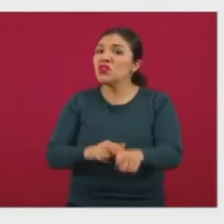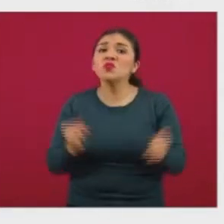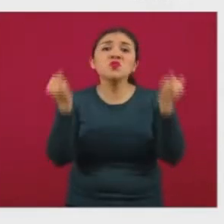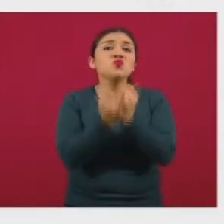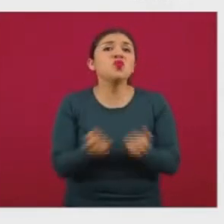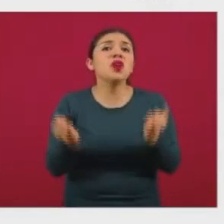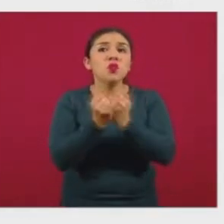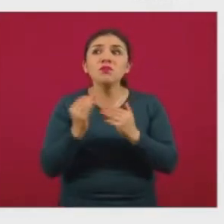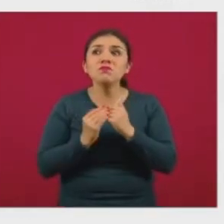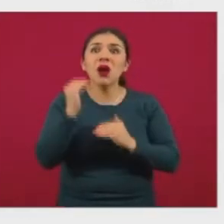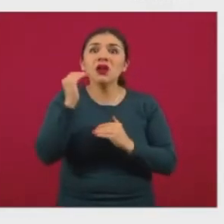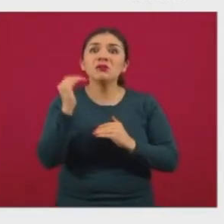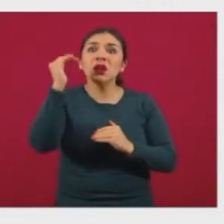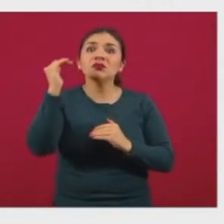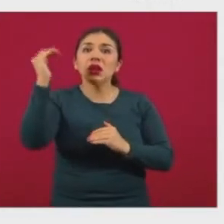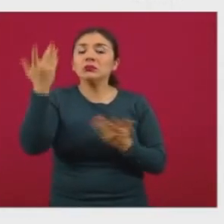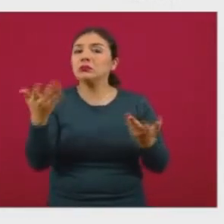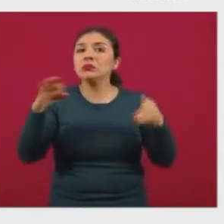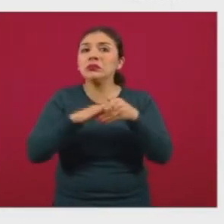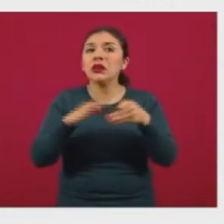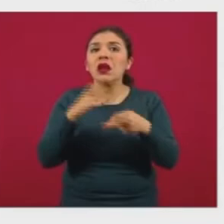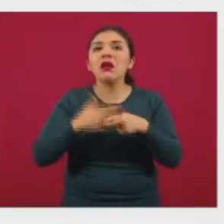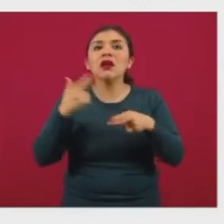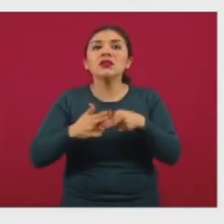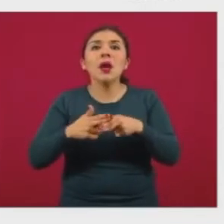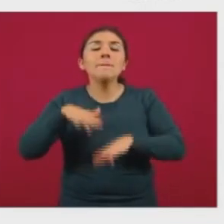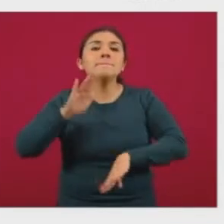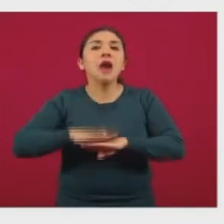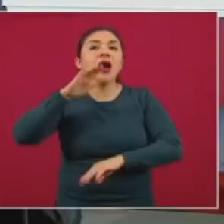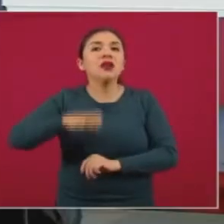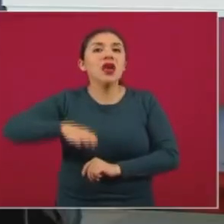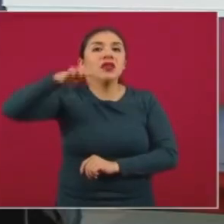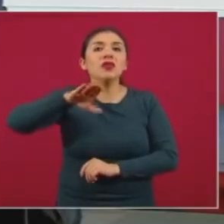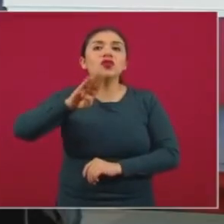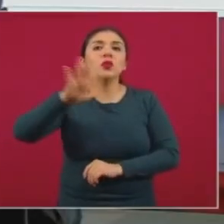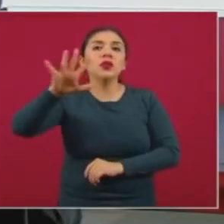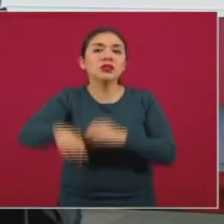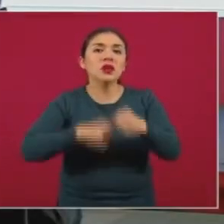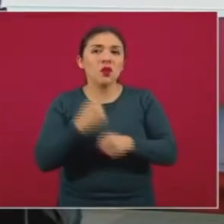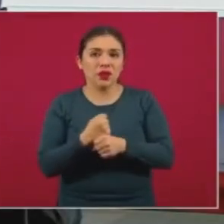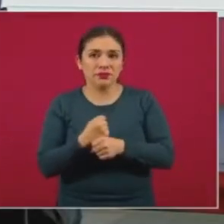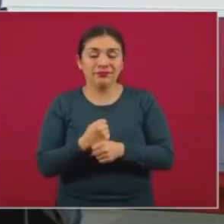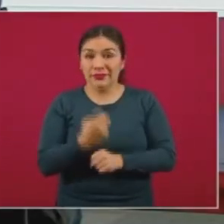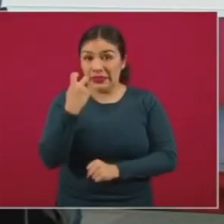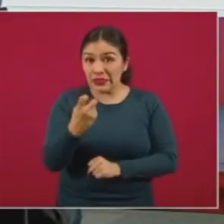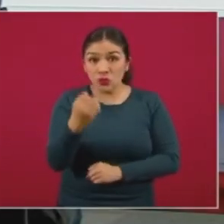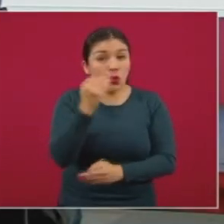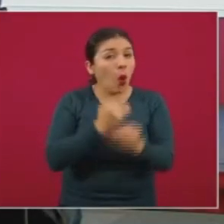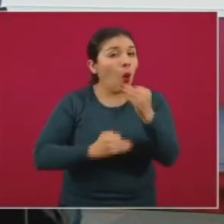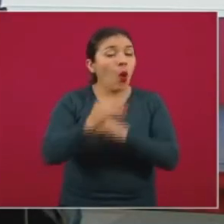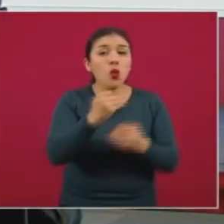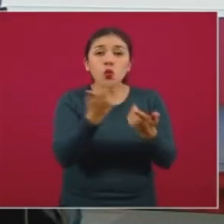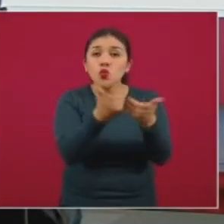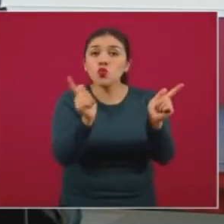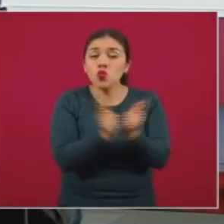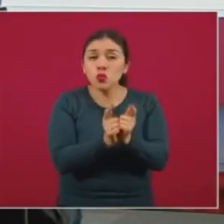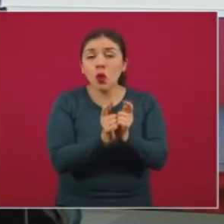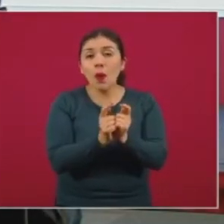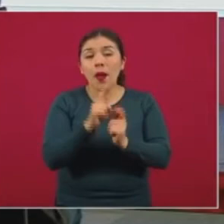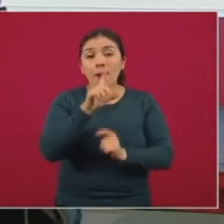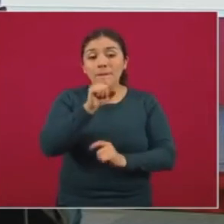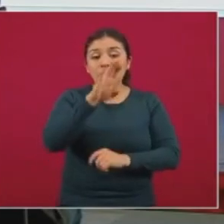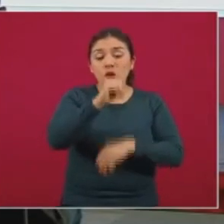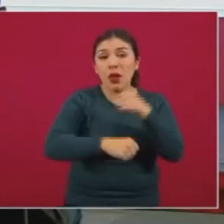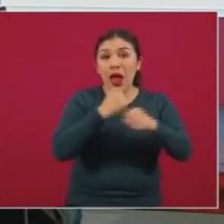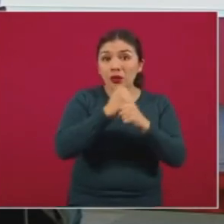mantiene elevada prácticamente hasta los mayores de 95. Entonces tenemos a todos los grupos por encima de los